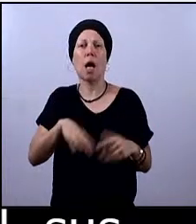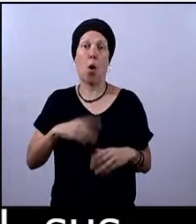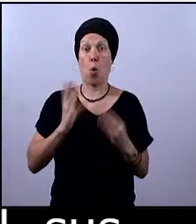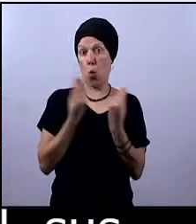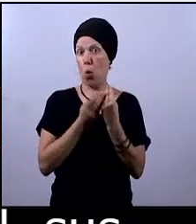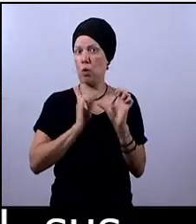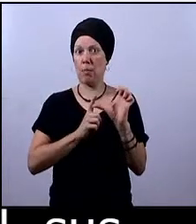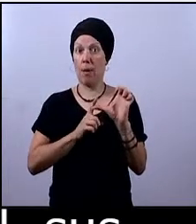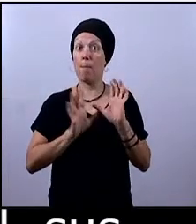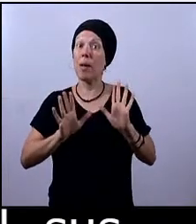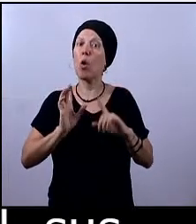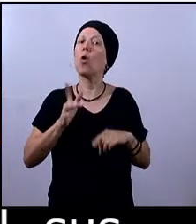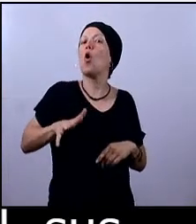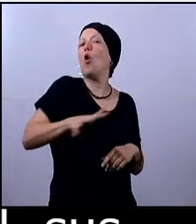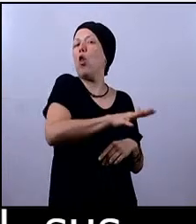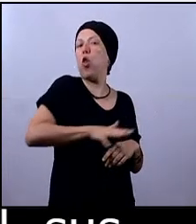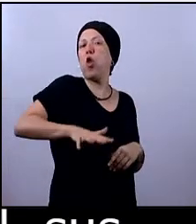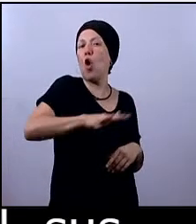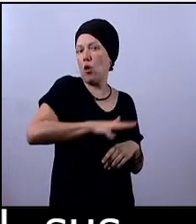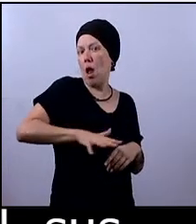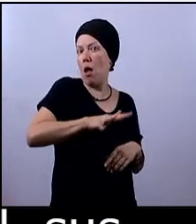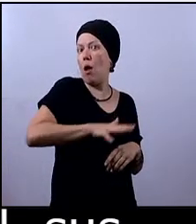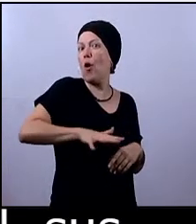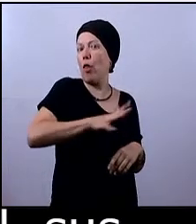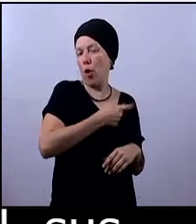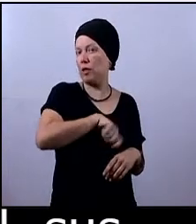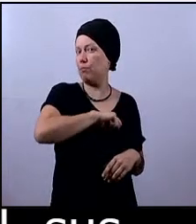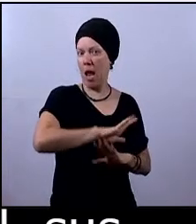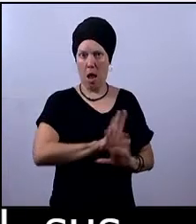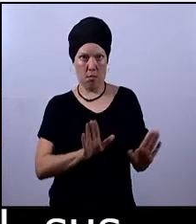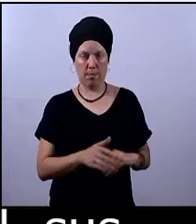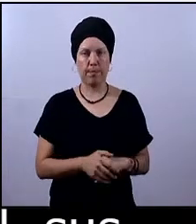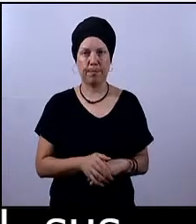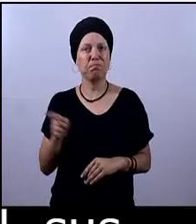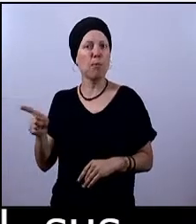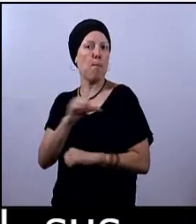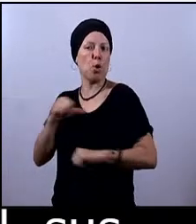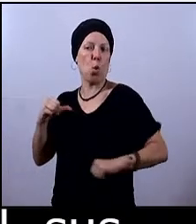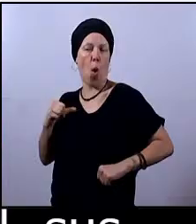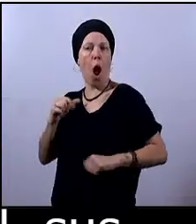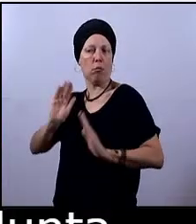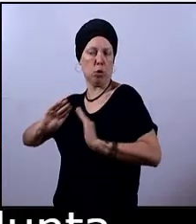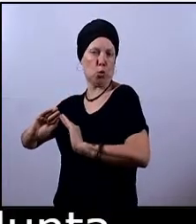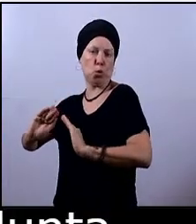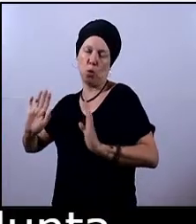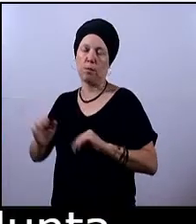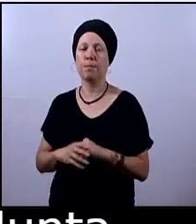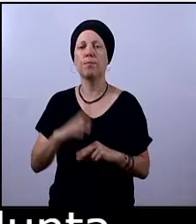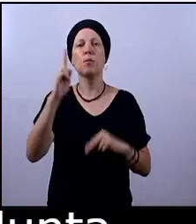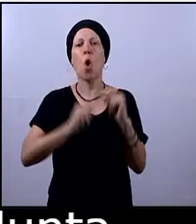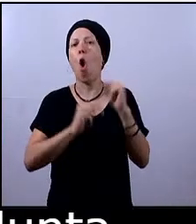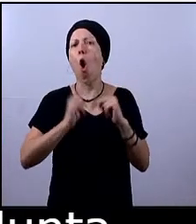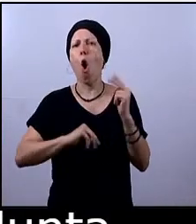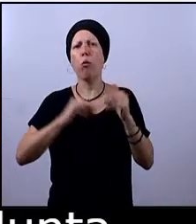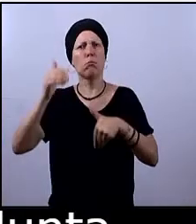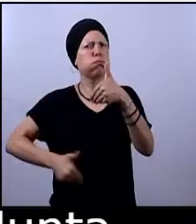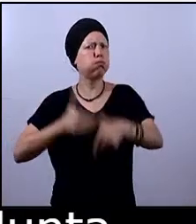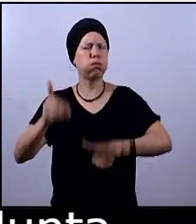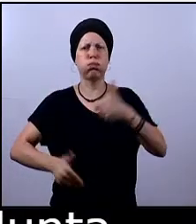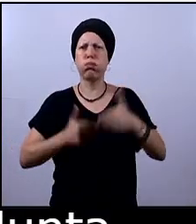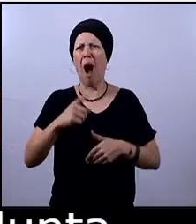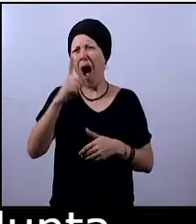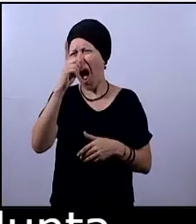Junta en la parte situada en el territorio español. Se trata sin duda de una obra muy demandada